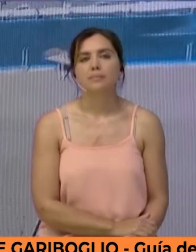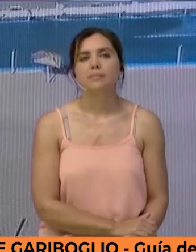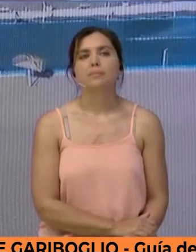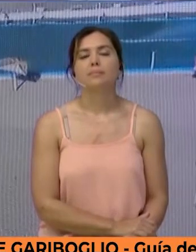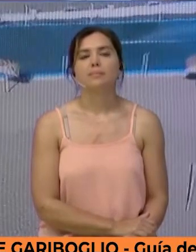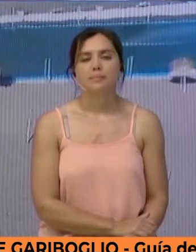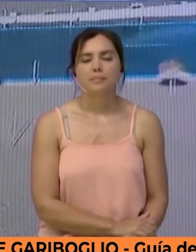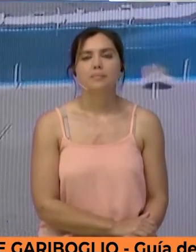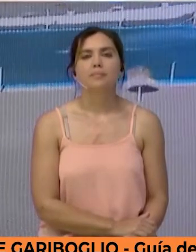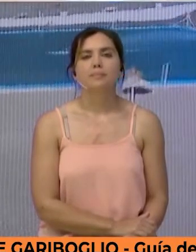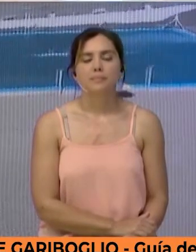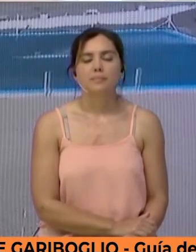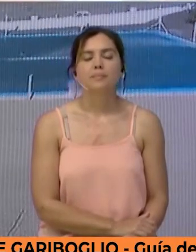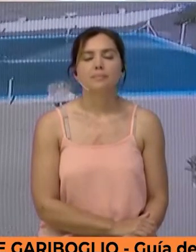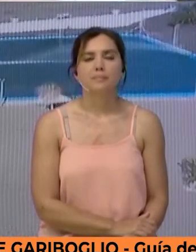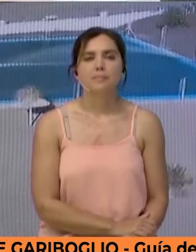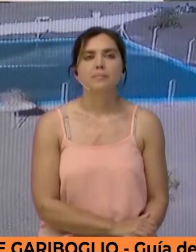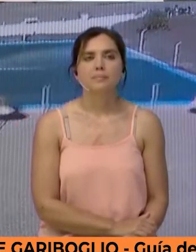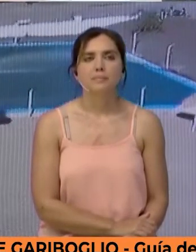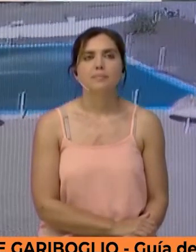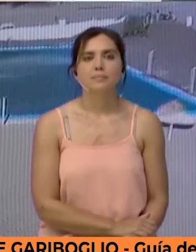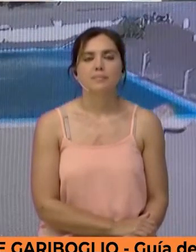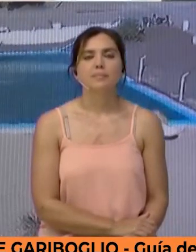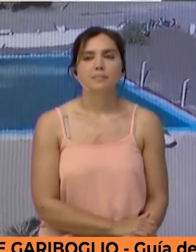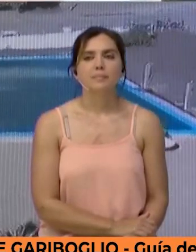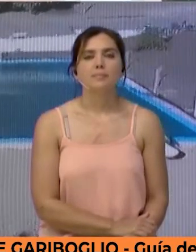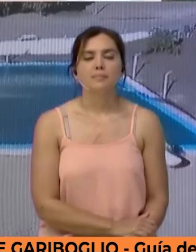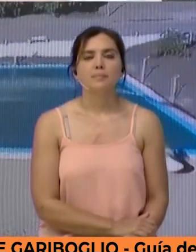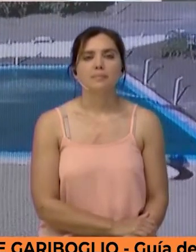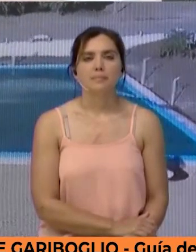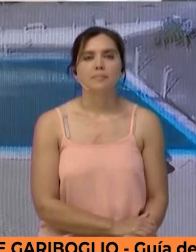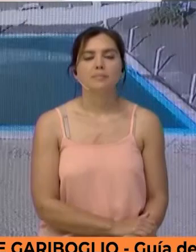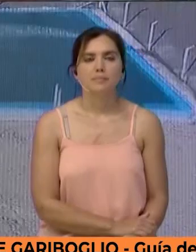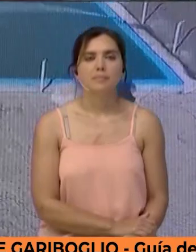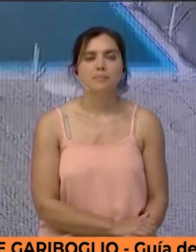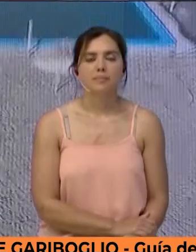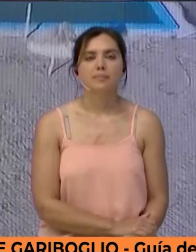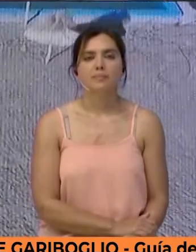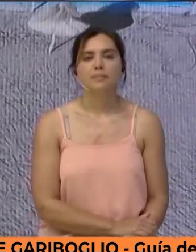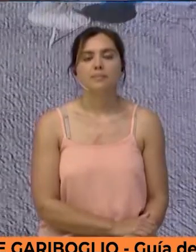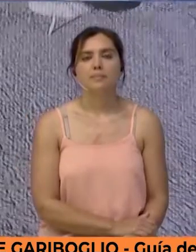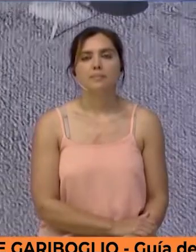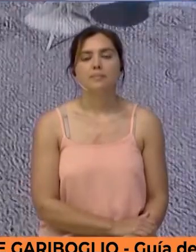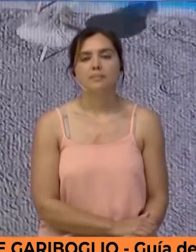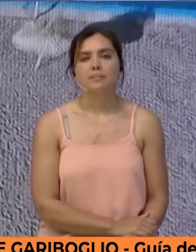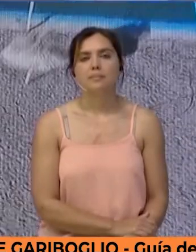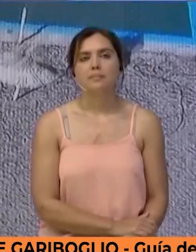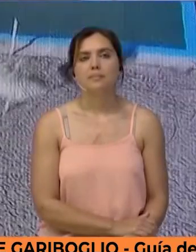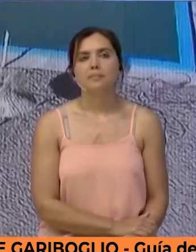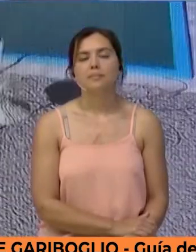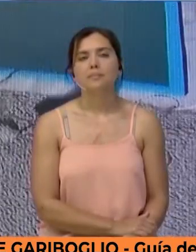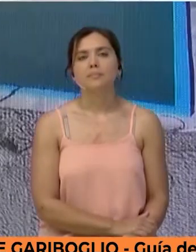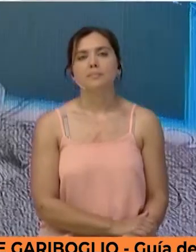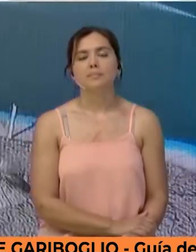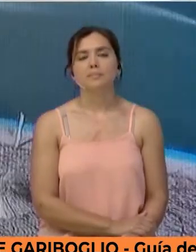es saludable para lo que es la vitalidad y la biodiversidad dentro de lo que es el ecosistema fluvial. Entonces, eso es importante que